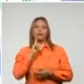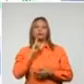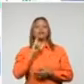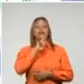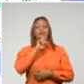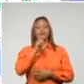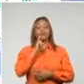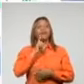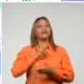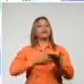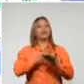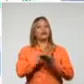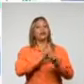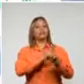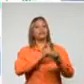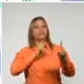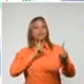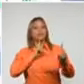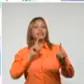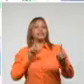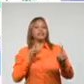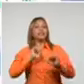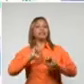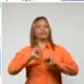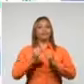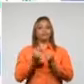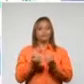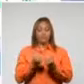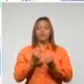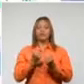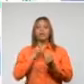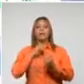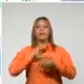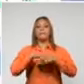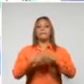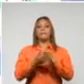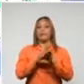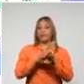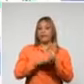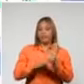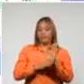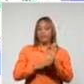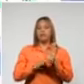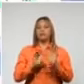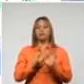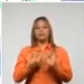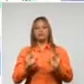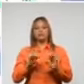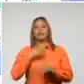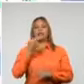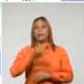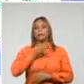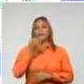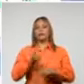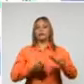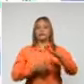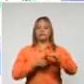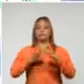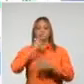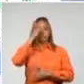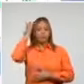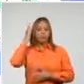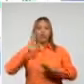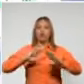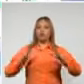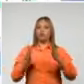el aislamiento físico y extremar las medidas higiénicas y sanitarias, apuntaba el presidente. Toda la población